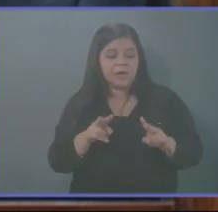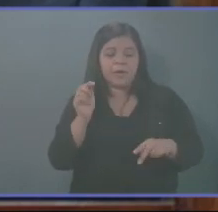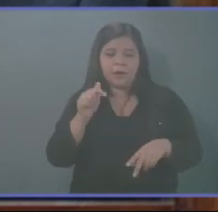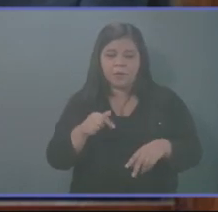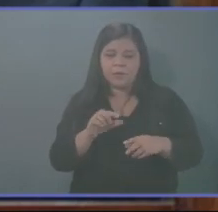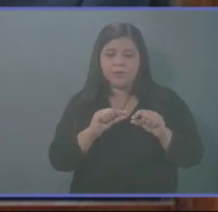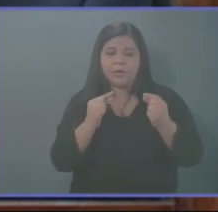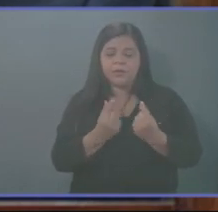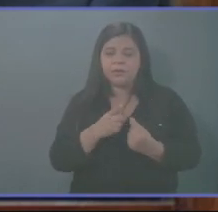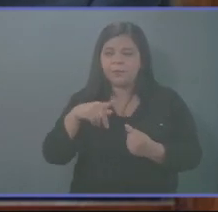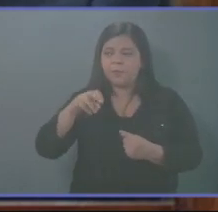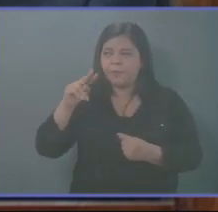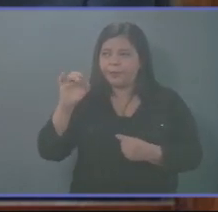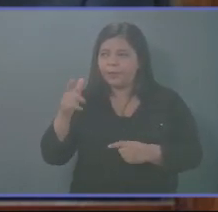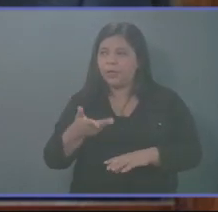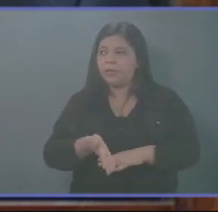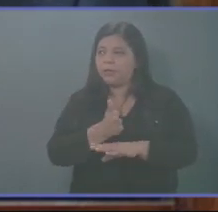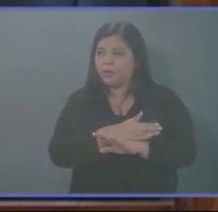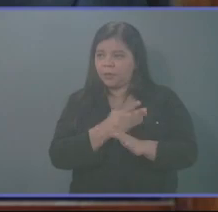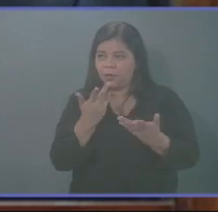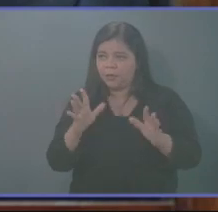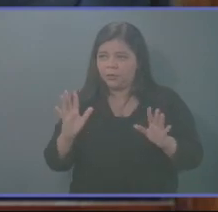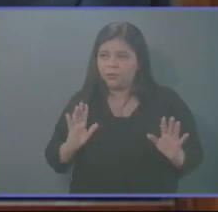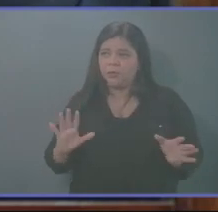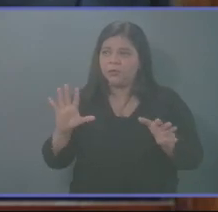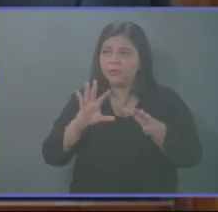tipo penal de la forma relacionada,